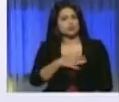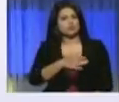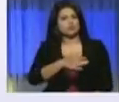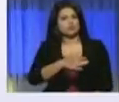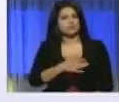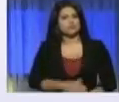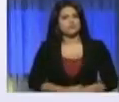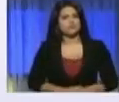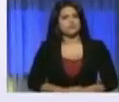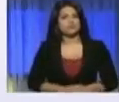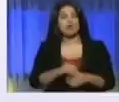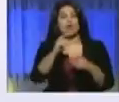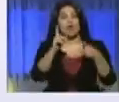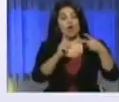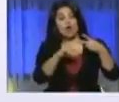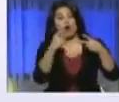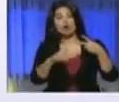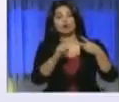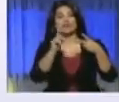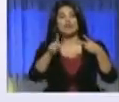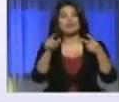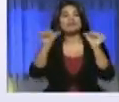Y otra es el ataque al sistema eléctrico.